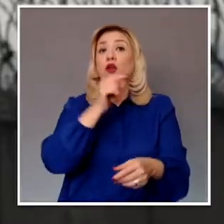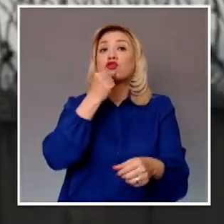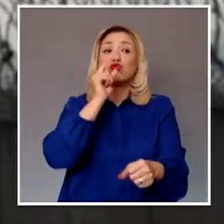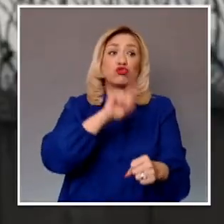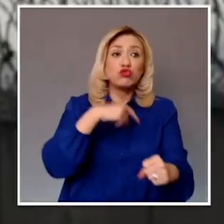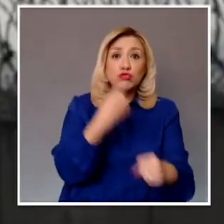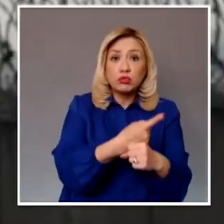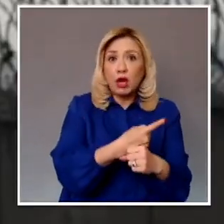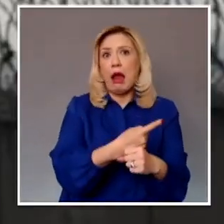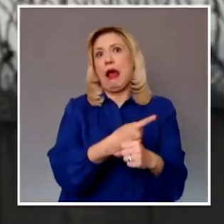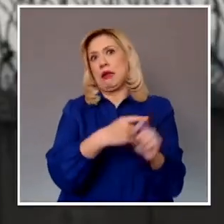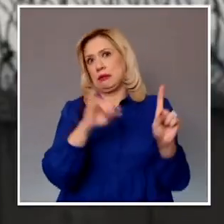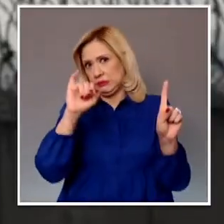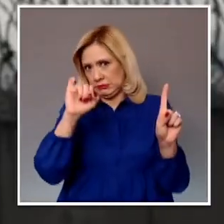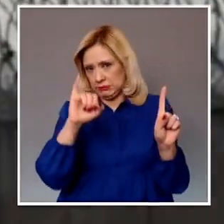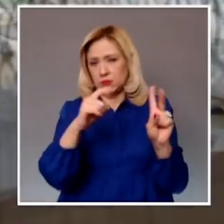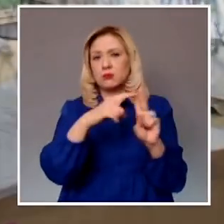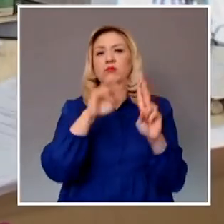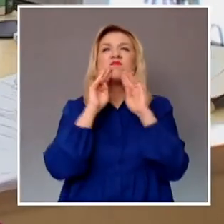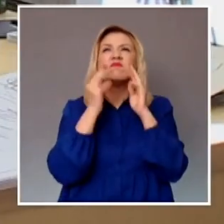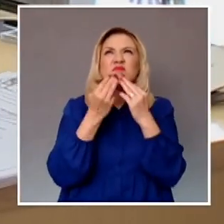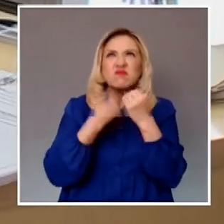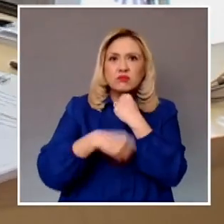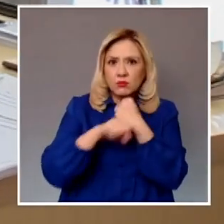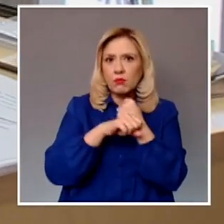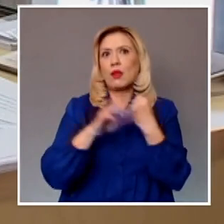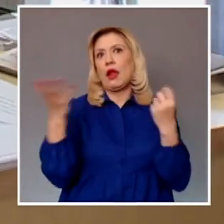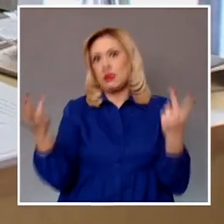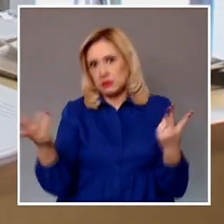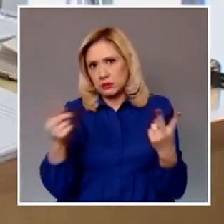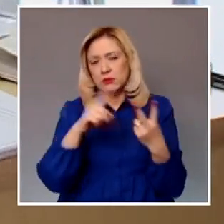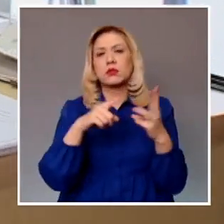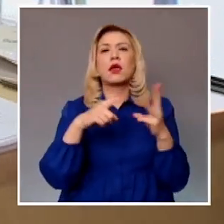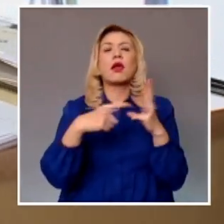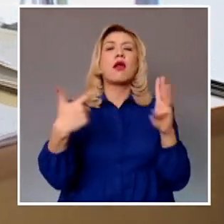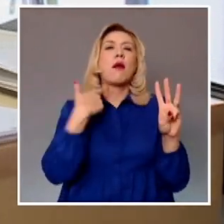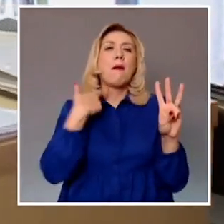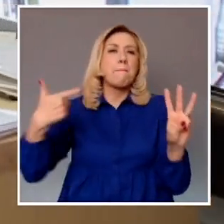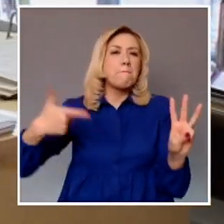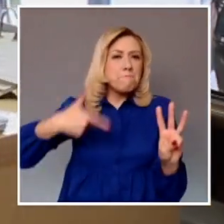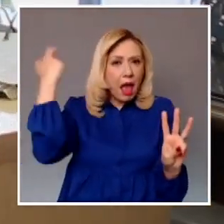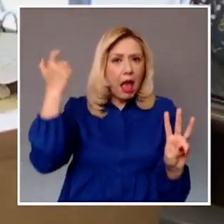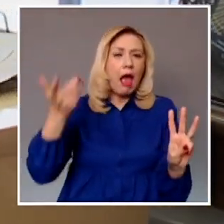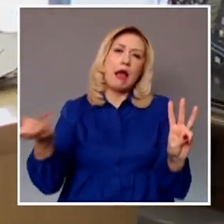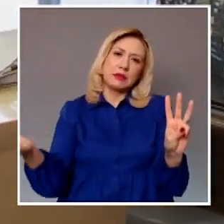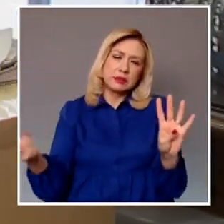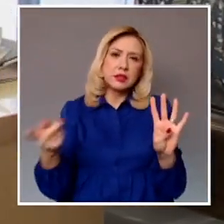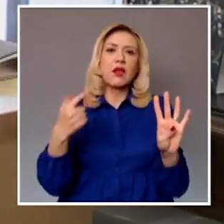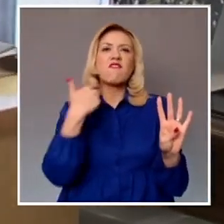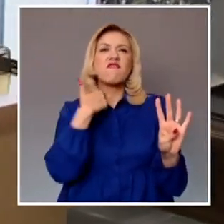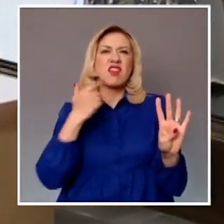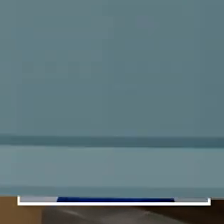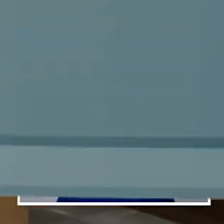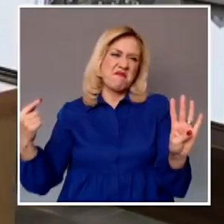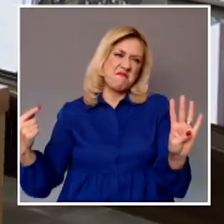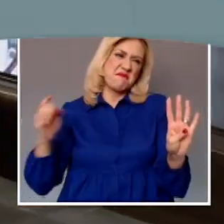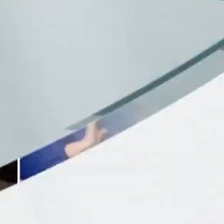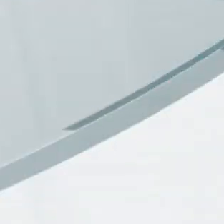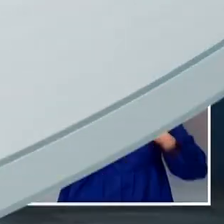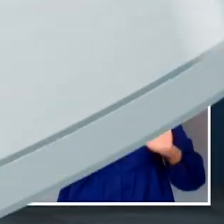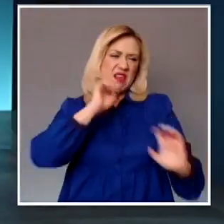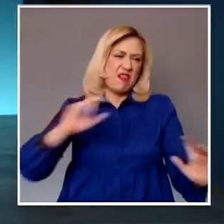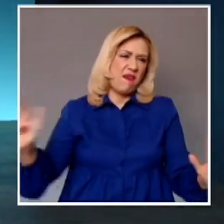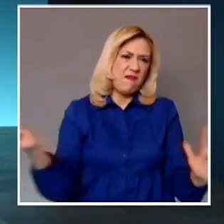organizada, homicidio doloso, feminicidio, secuestro, trata de personas y robo a casa-habitación, entre otros.